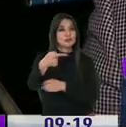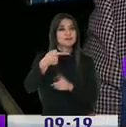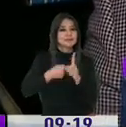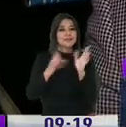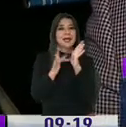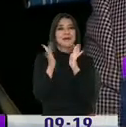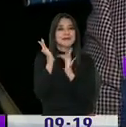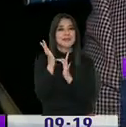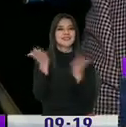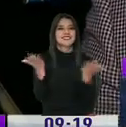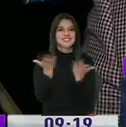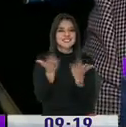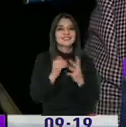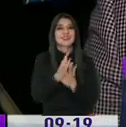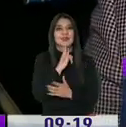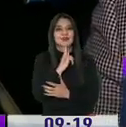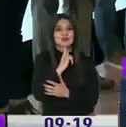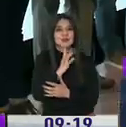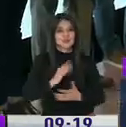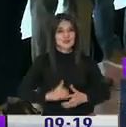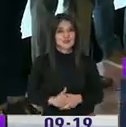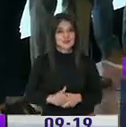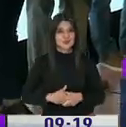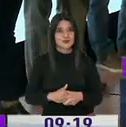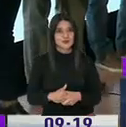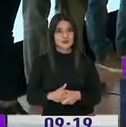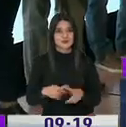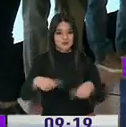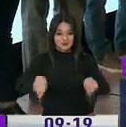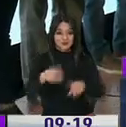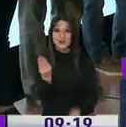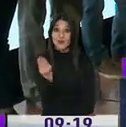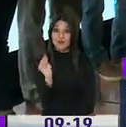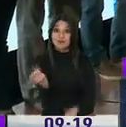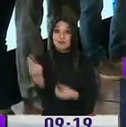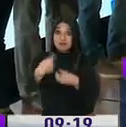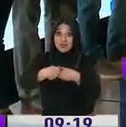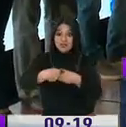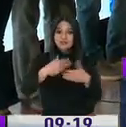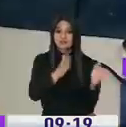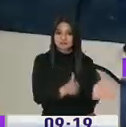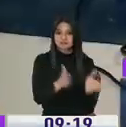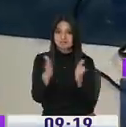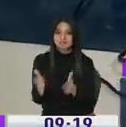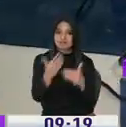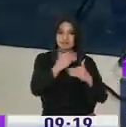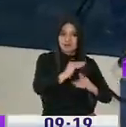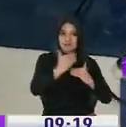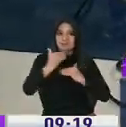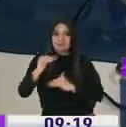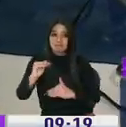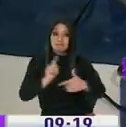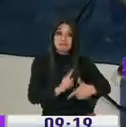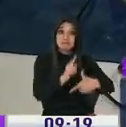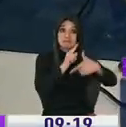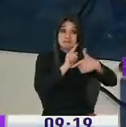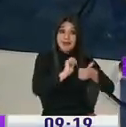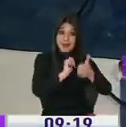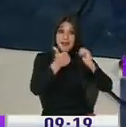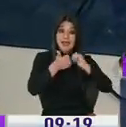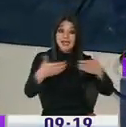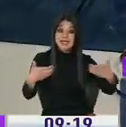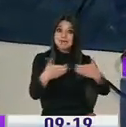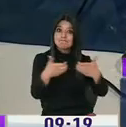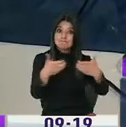abril en Kentucky, en los Estados Unidos. Los participantes tuvieron que pasar 2 fases. La primera fue donde cada equipo tuvo